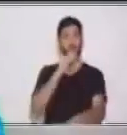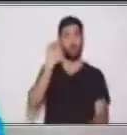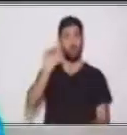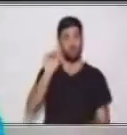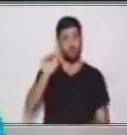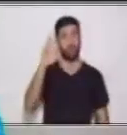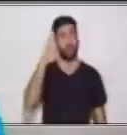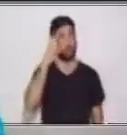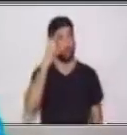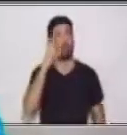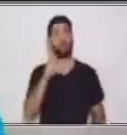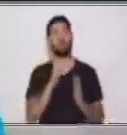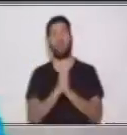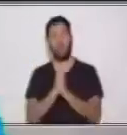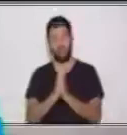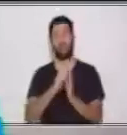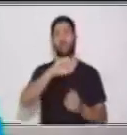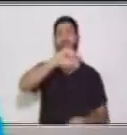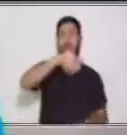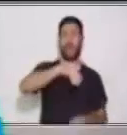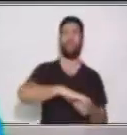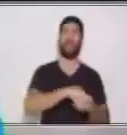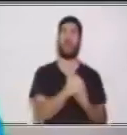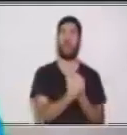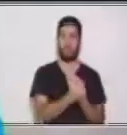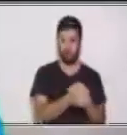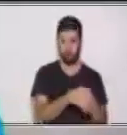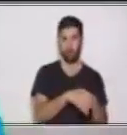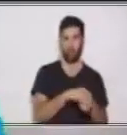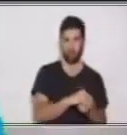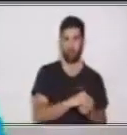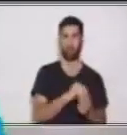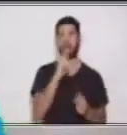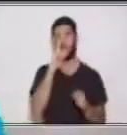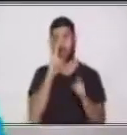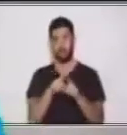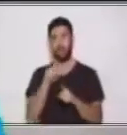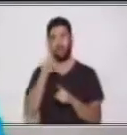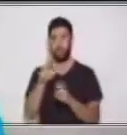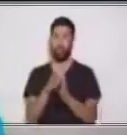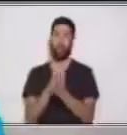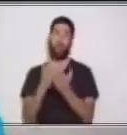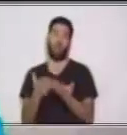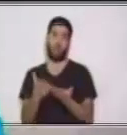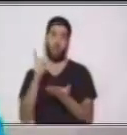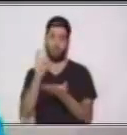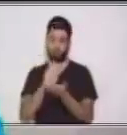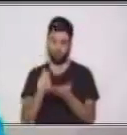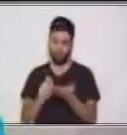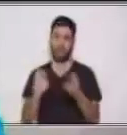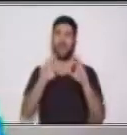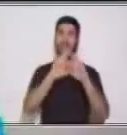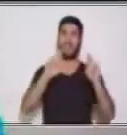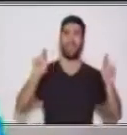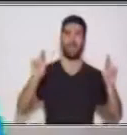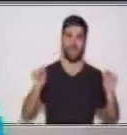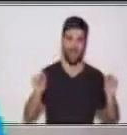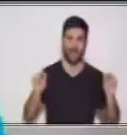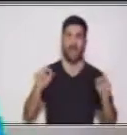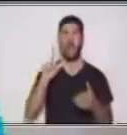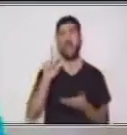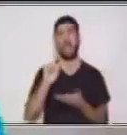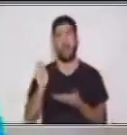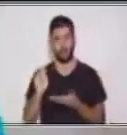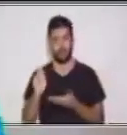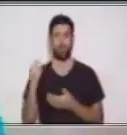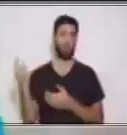lavarte tus manos con agua y con jabón, así como también tener listo tu cuaderno de apuntes, hojas, una regla, lápices